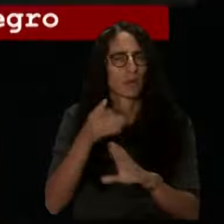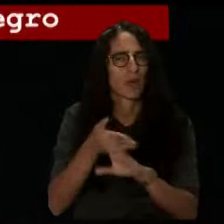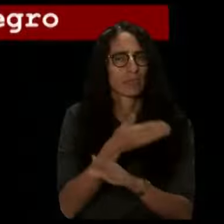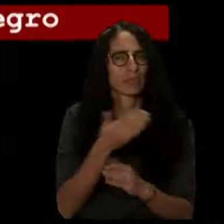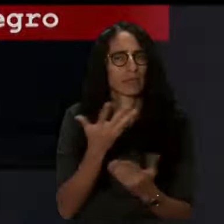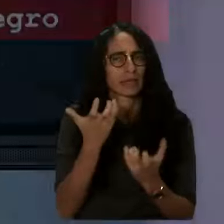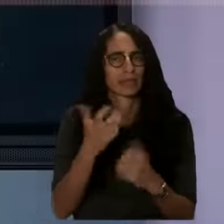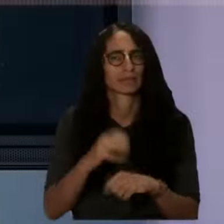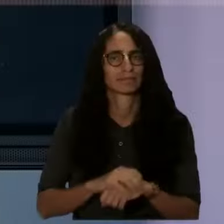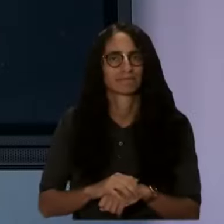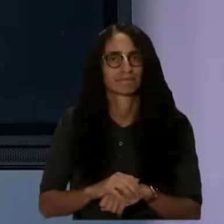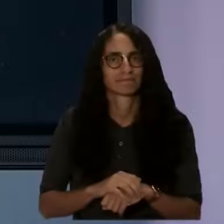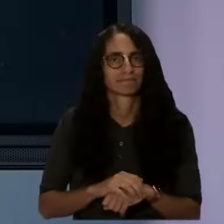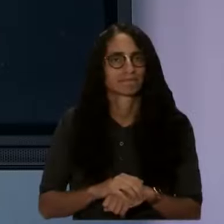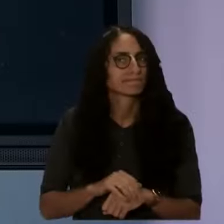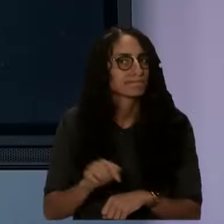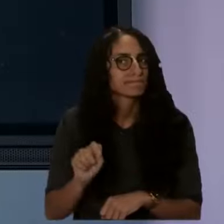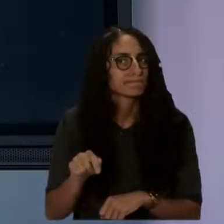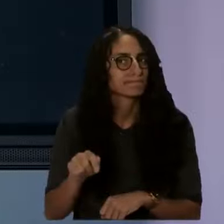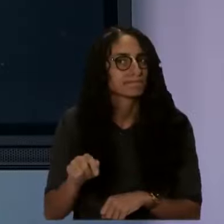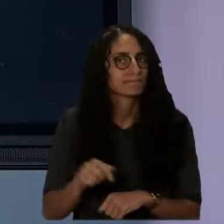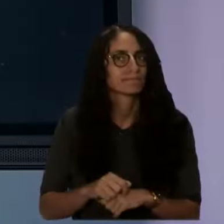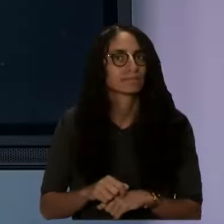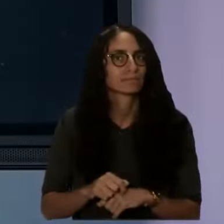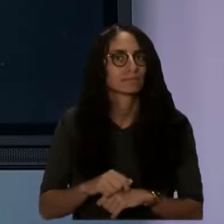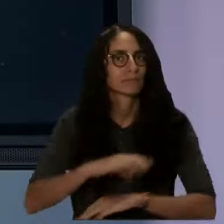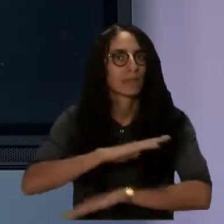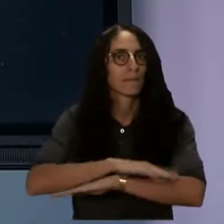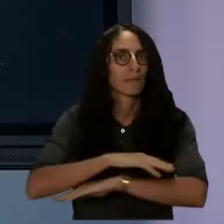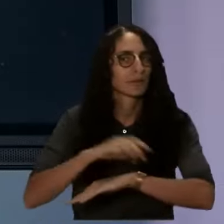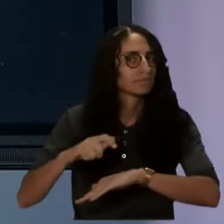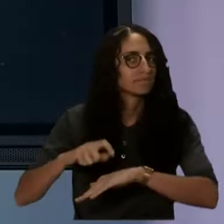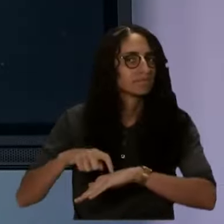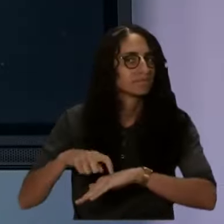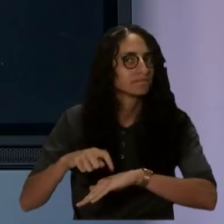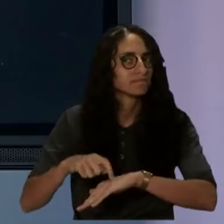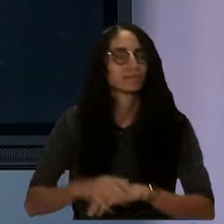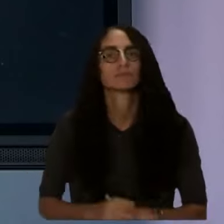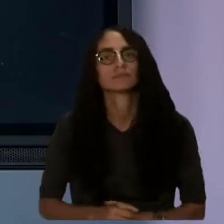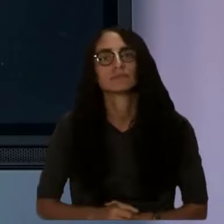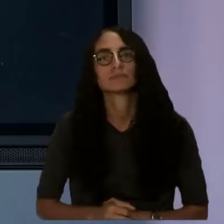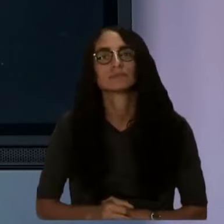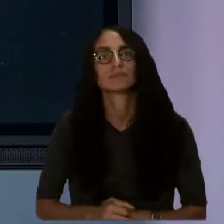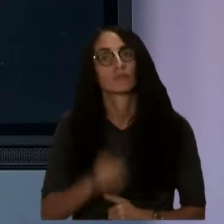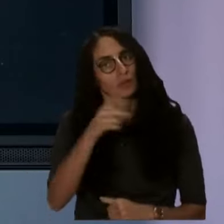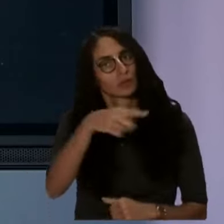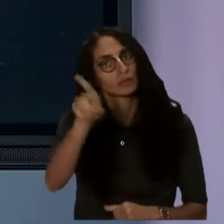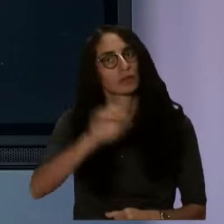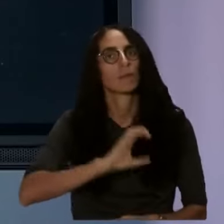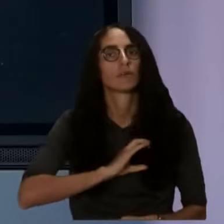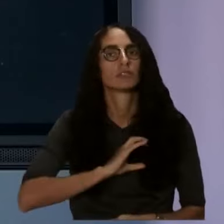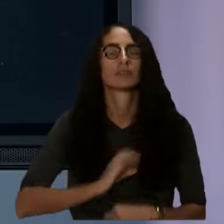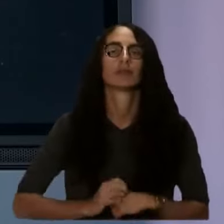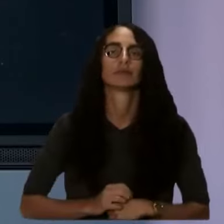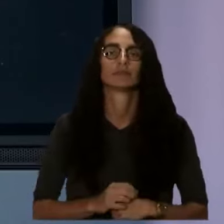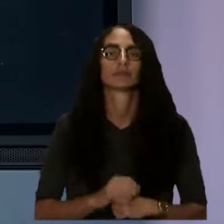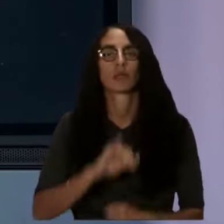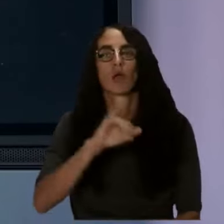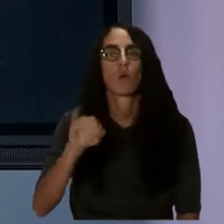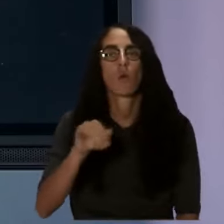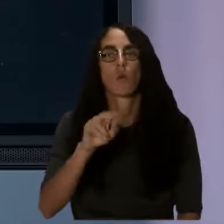darle el cacito a la mesa esta mesa suena muy Ahora sí Entrégate Juan Carlos